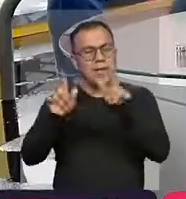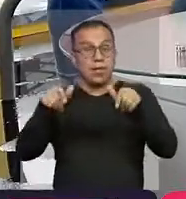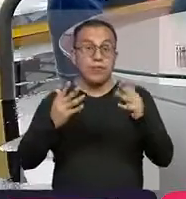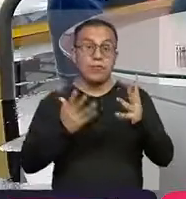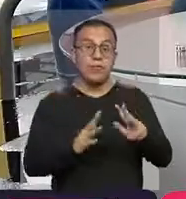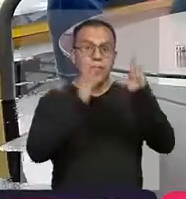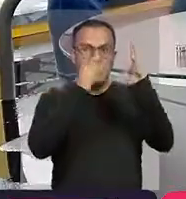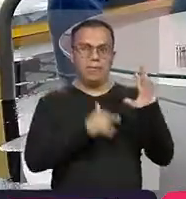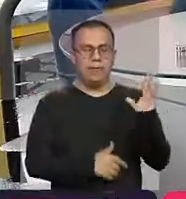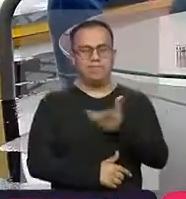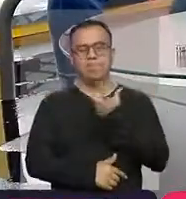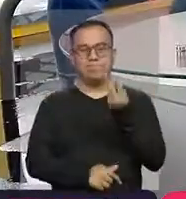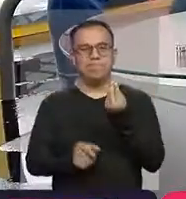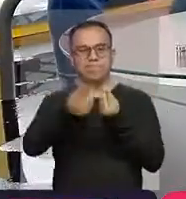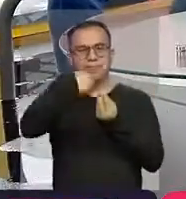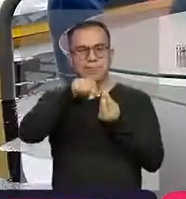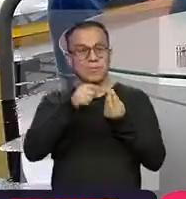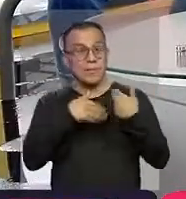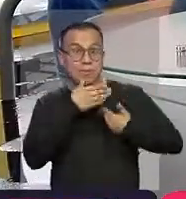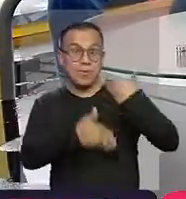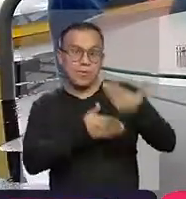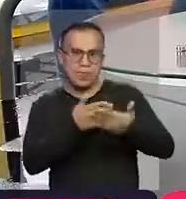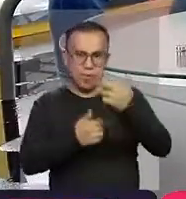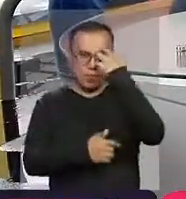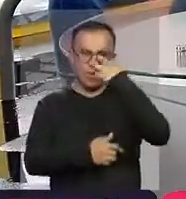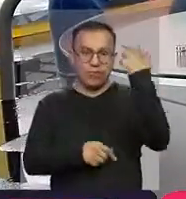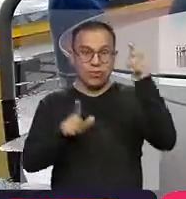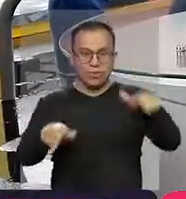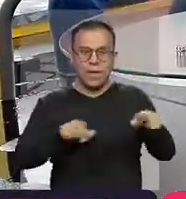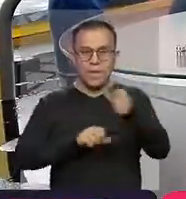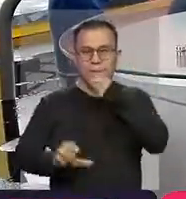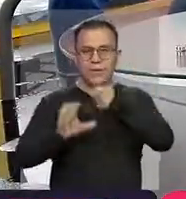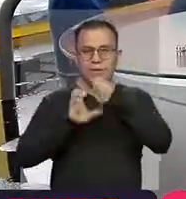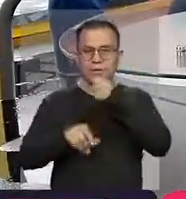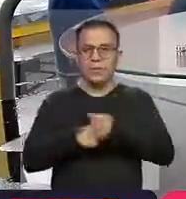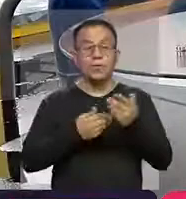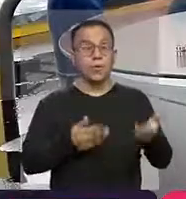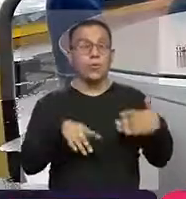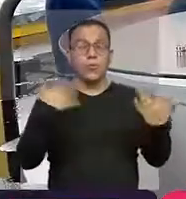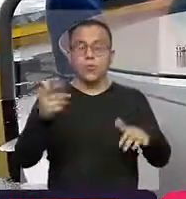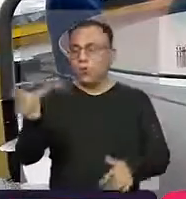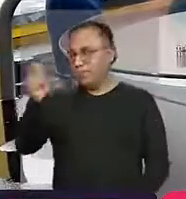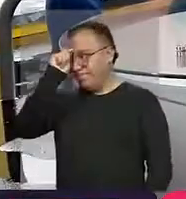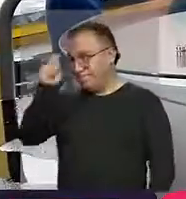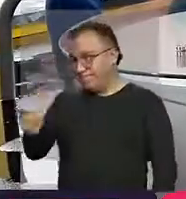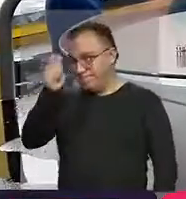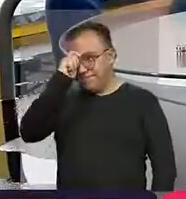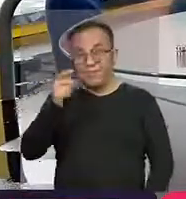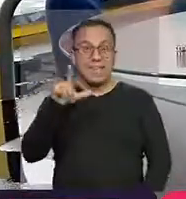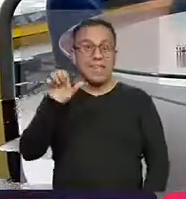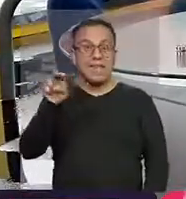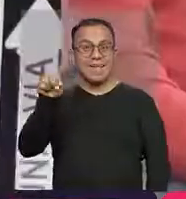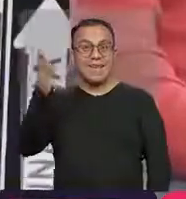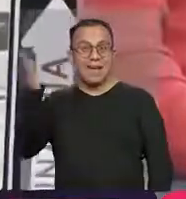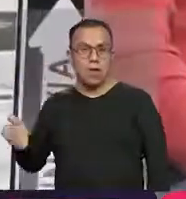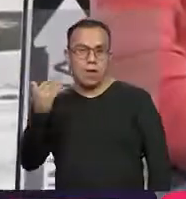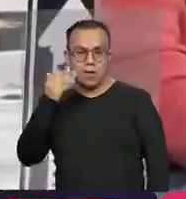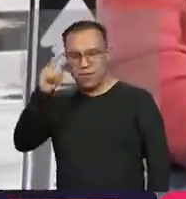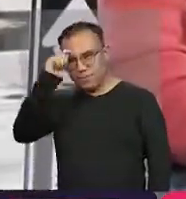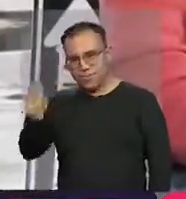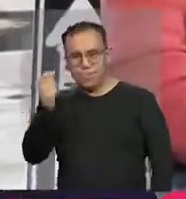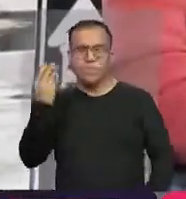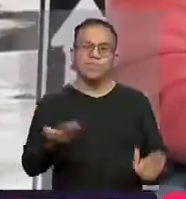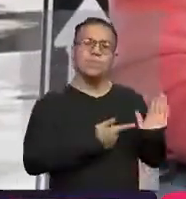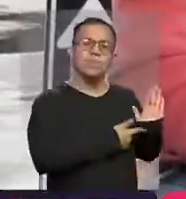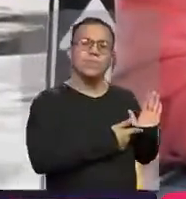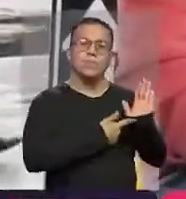pero también para todos los que desempeñamos esta profesión del periodismo. Recibo honrado este micrófono de parte de Lina Pulido y les presento